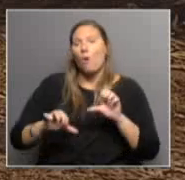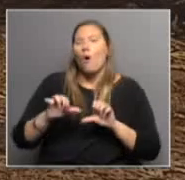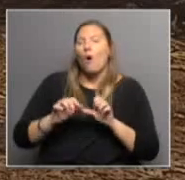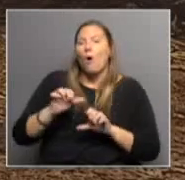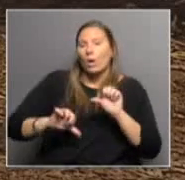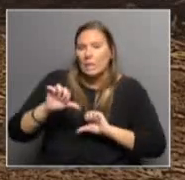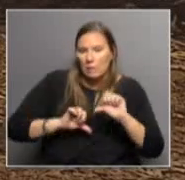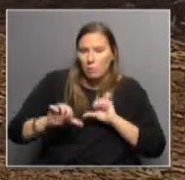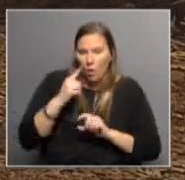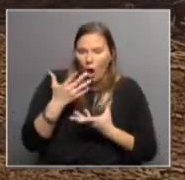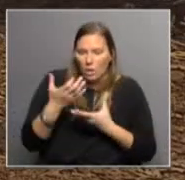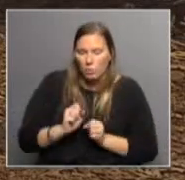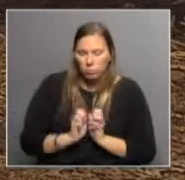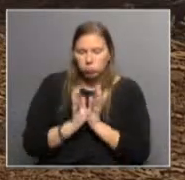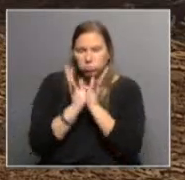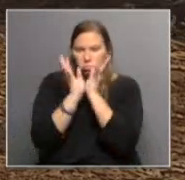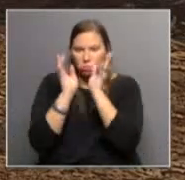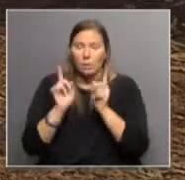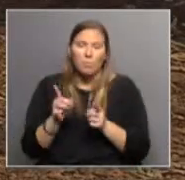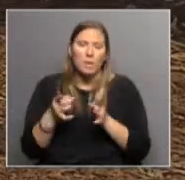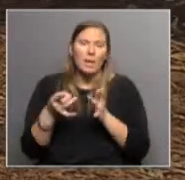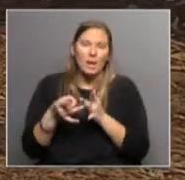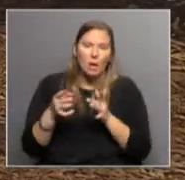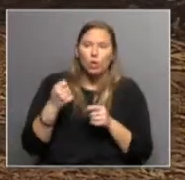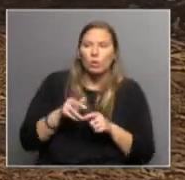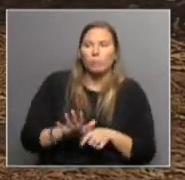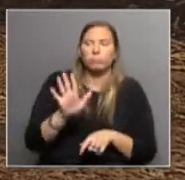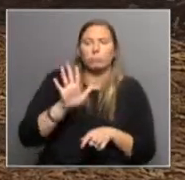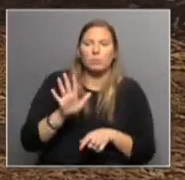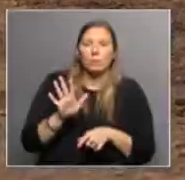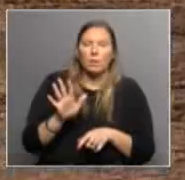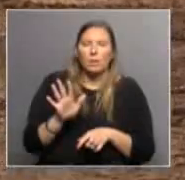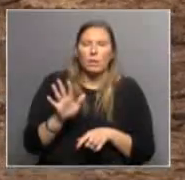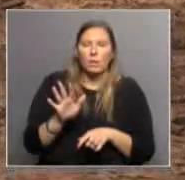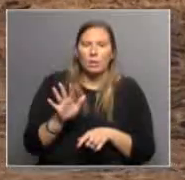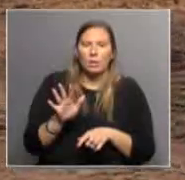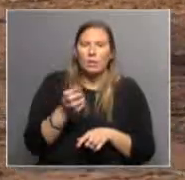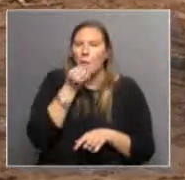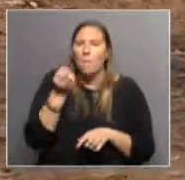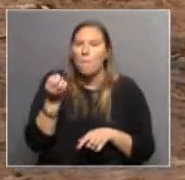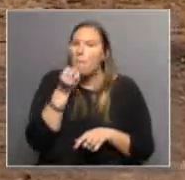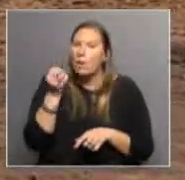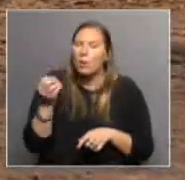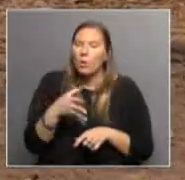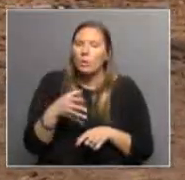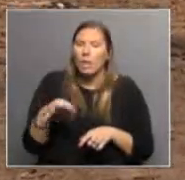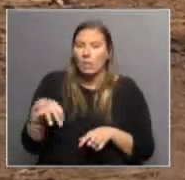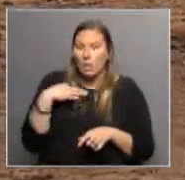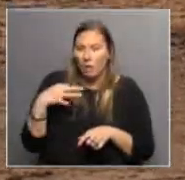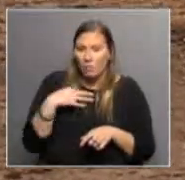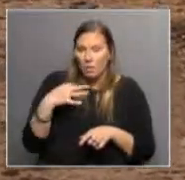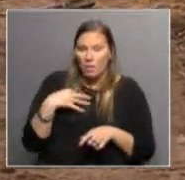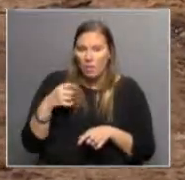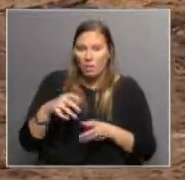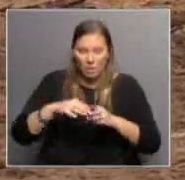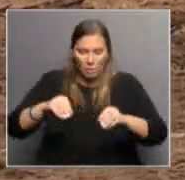químicos principalmente. Y además tiene otras propiedades, además de los nutrientes en sí, tiene propiedades de mejora de la vida y de la microflora